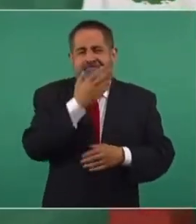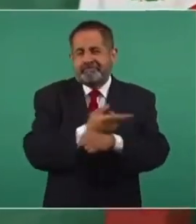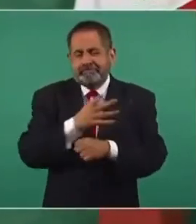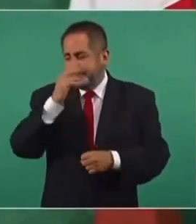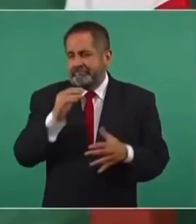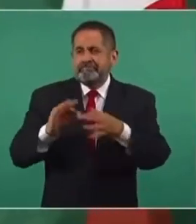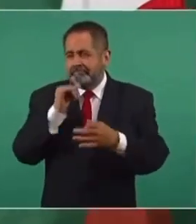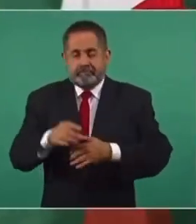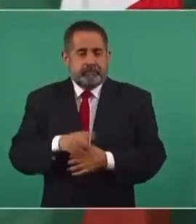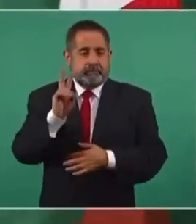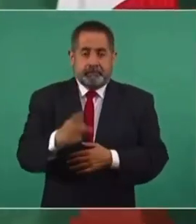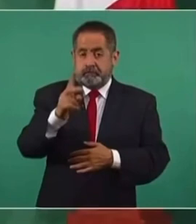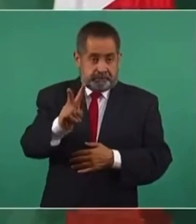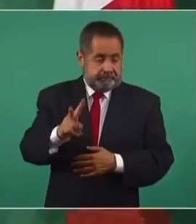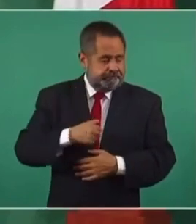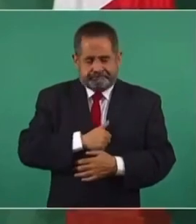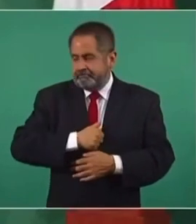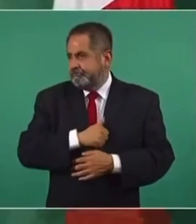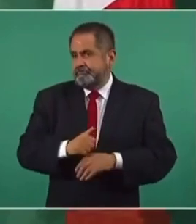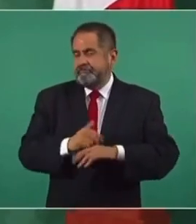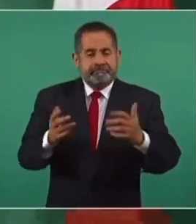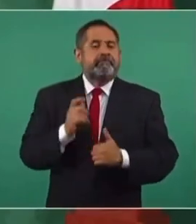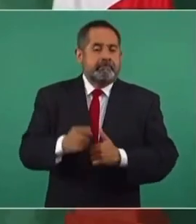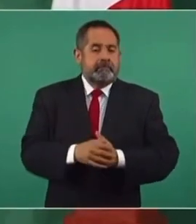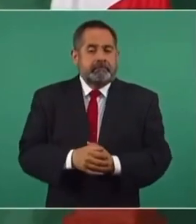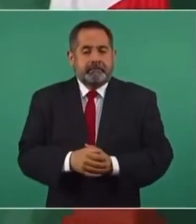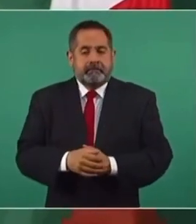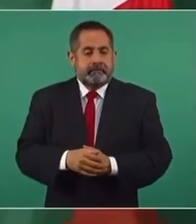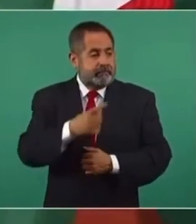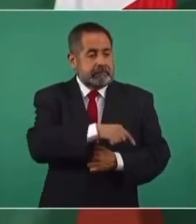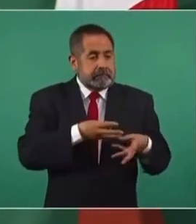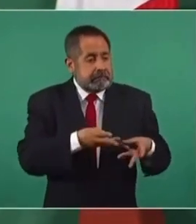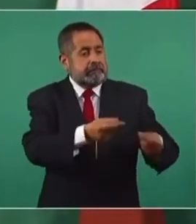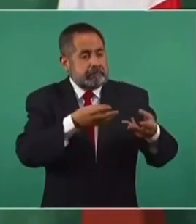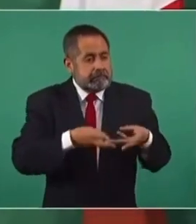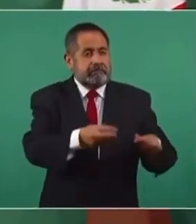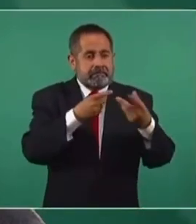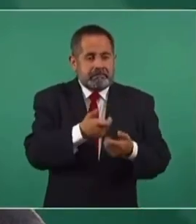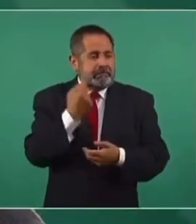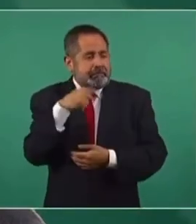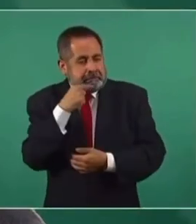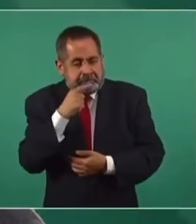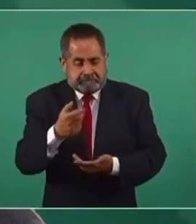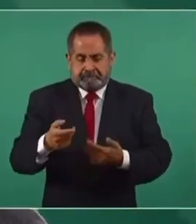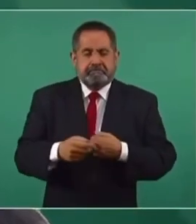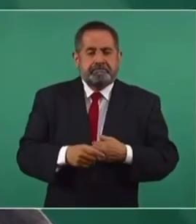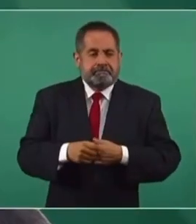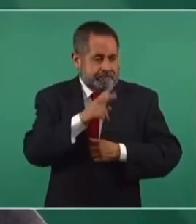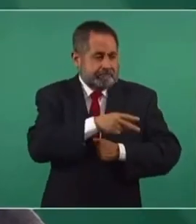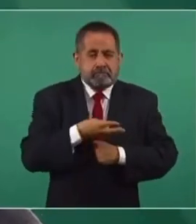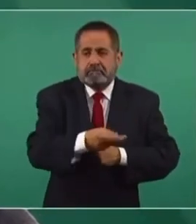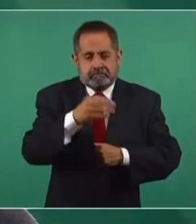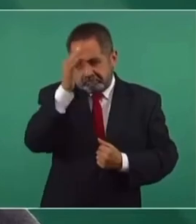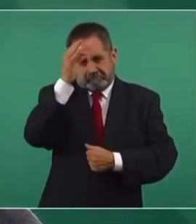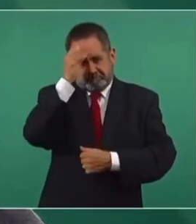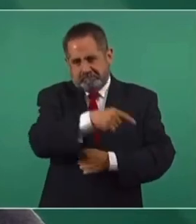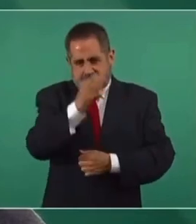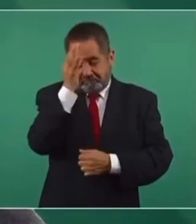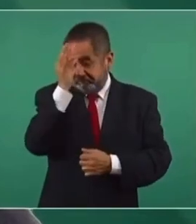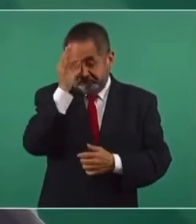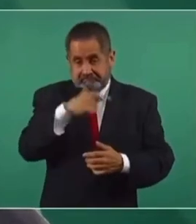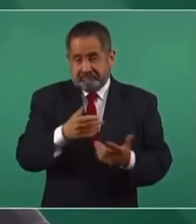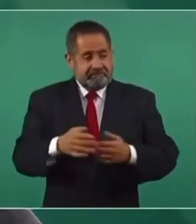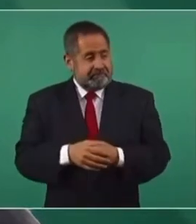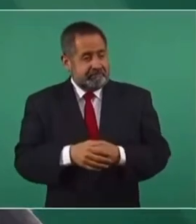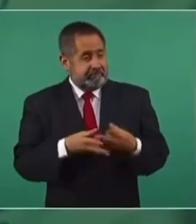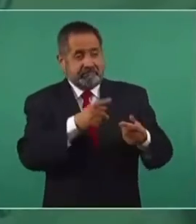que lamento es que se gaste dinero a lo tonto,